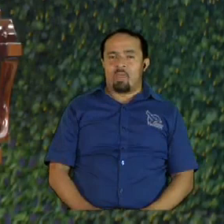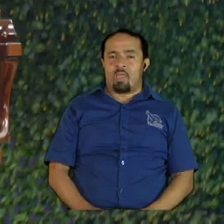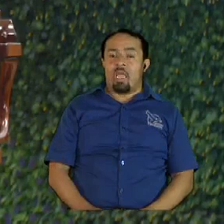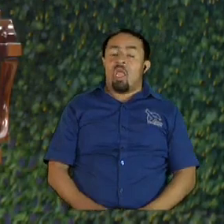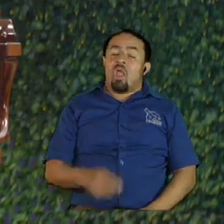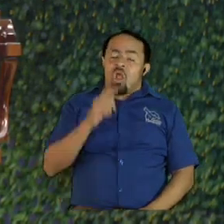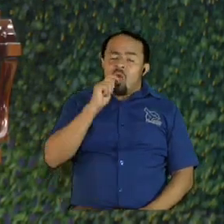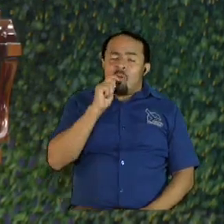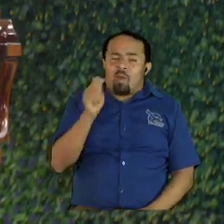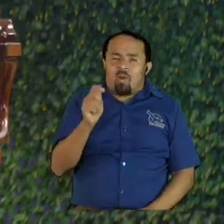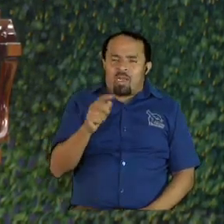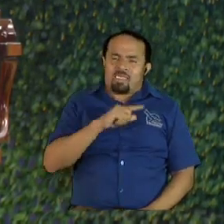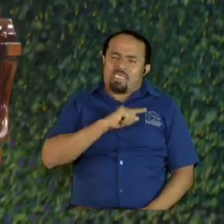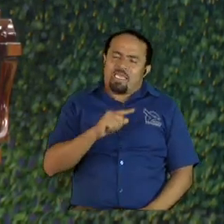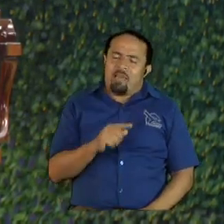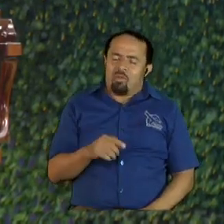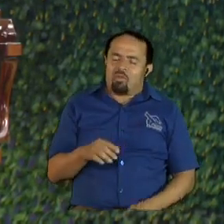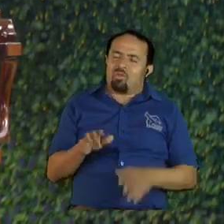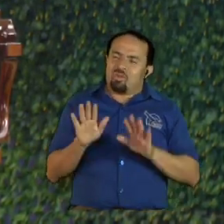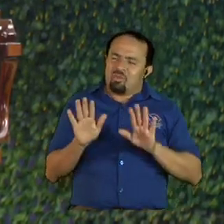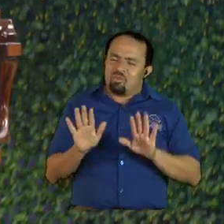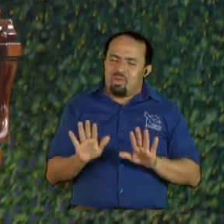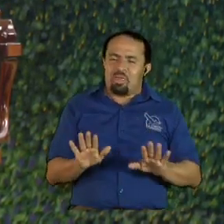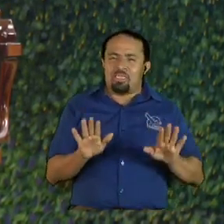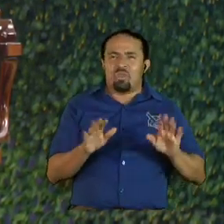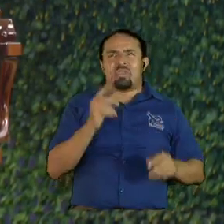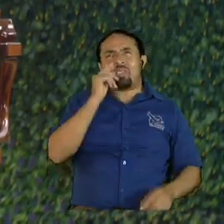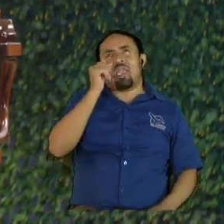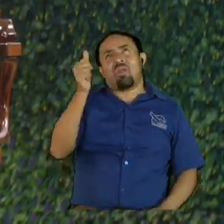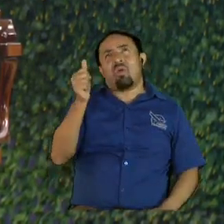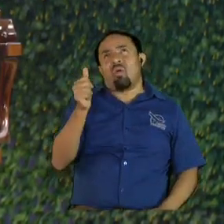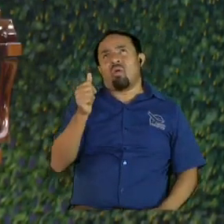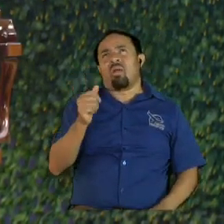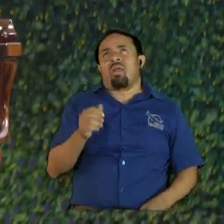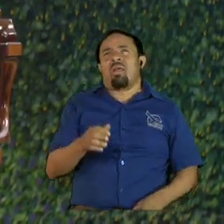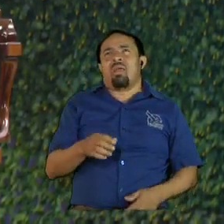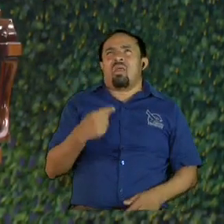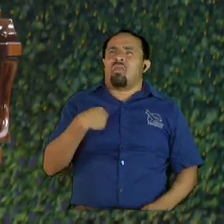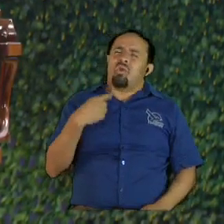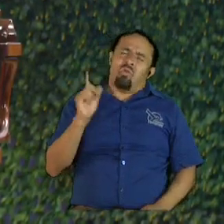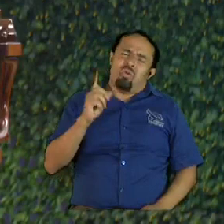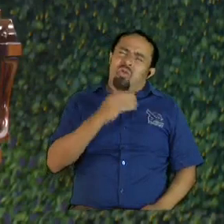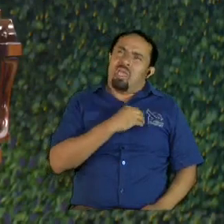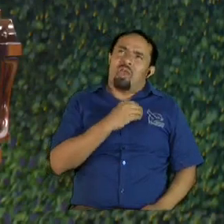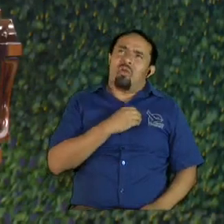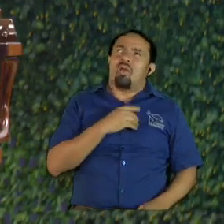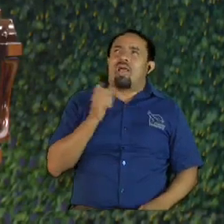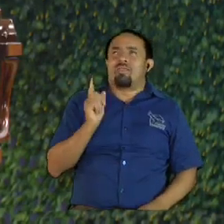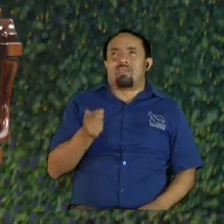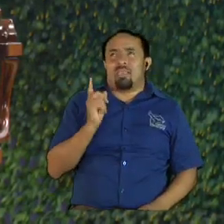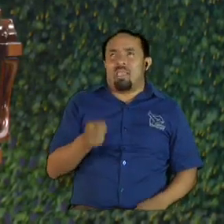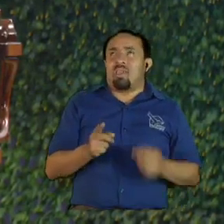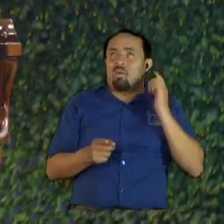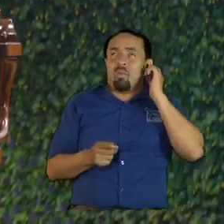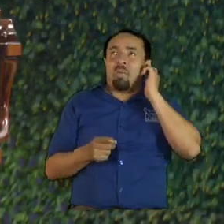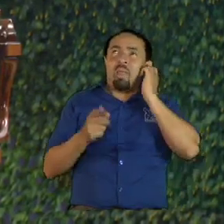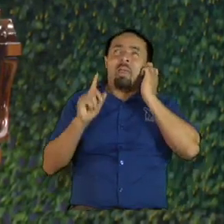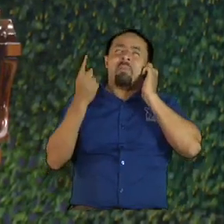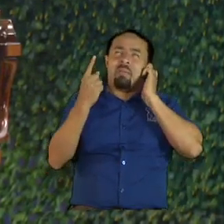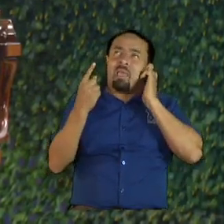Pero lo mejor es que seamos suavecitos nosotros. Ah, Señor, yo no quiero castigo.